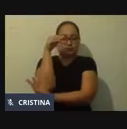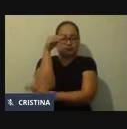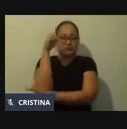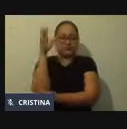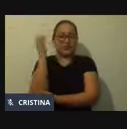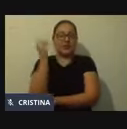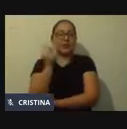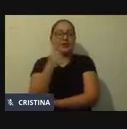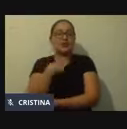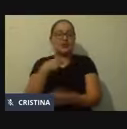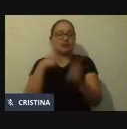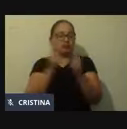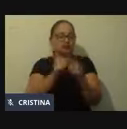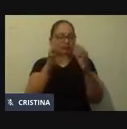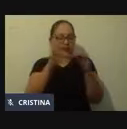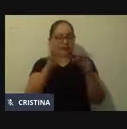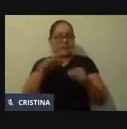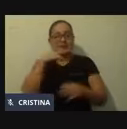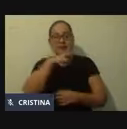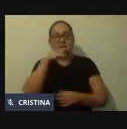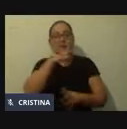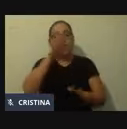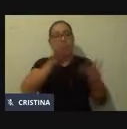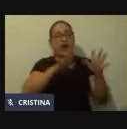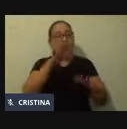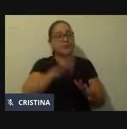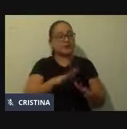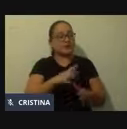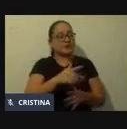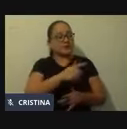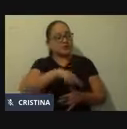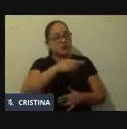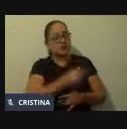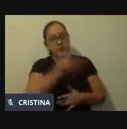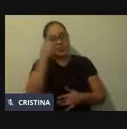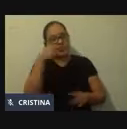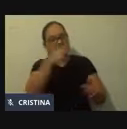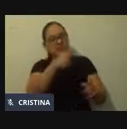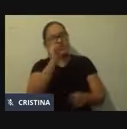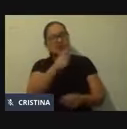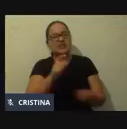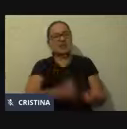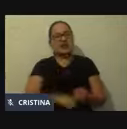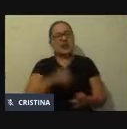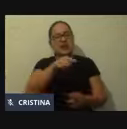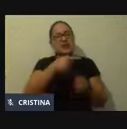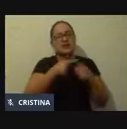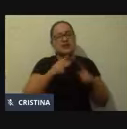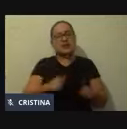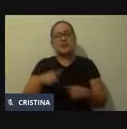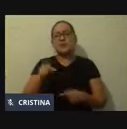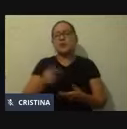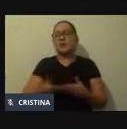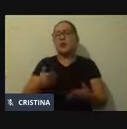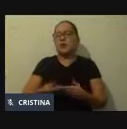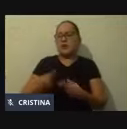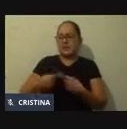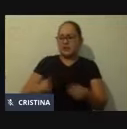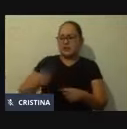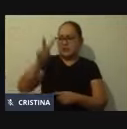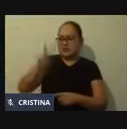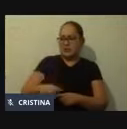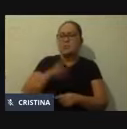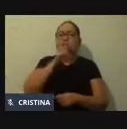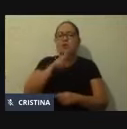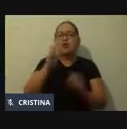final es la misma esencia de que a veces no sabes ni qué estás juzgando y juzgas lo diferente por diferente y no sabes si diferente es mejor o peor,